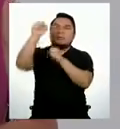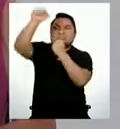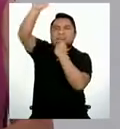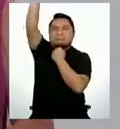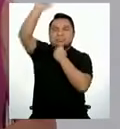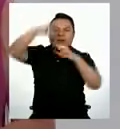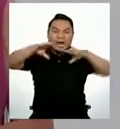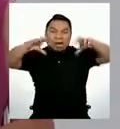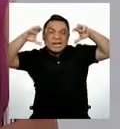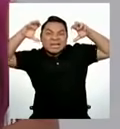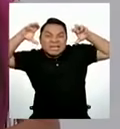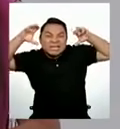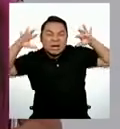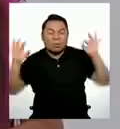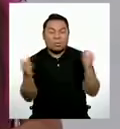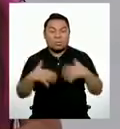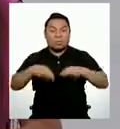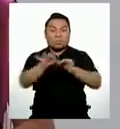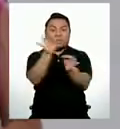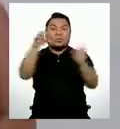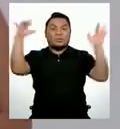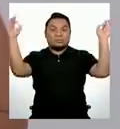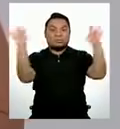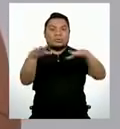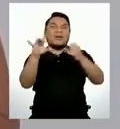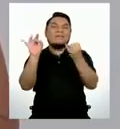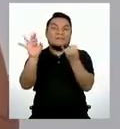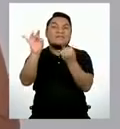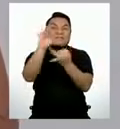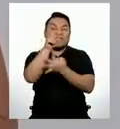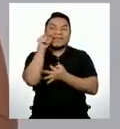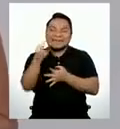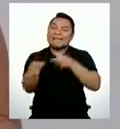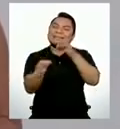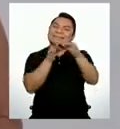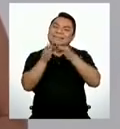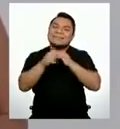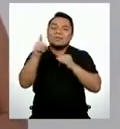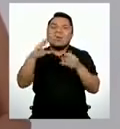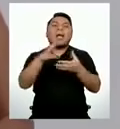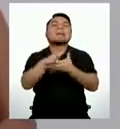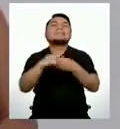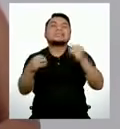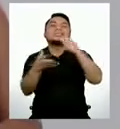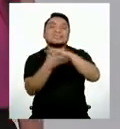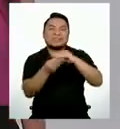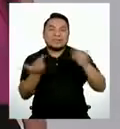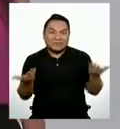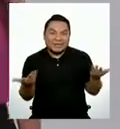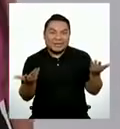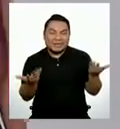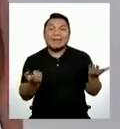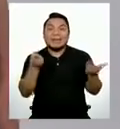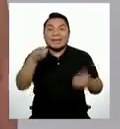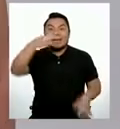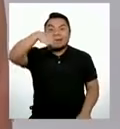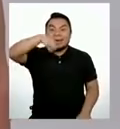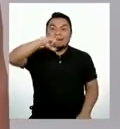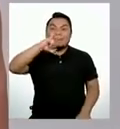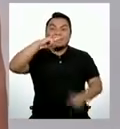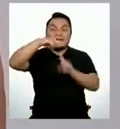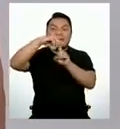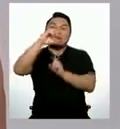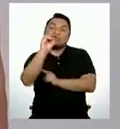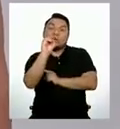monstruos o personajes fantásticos que buscan en dar una explicación a un hecho o a un fenómeno. Los mitos se